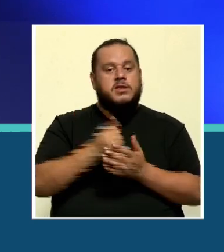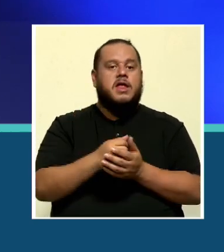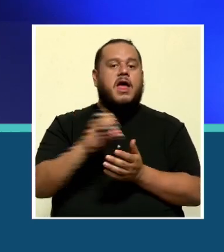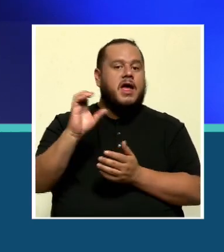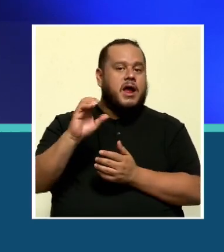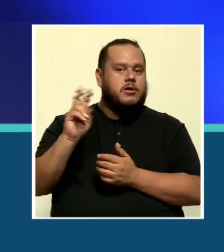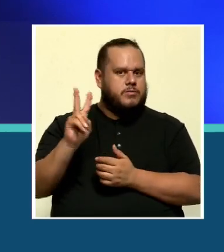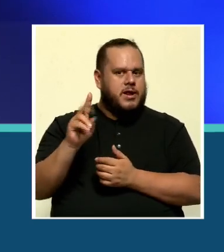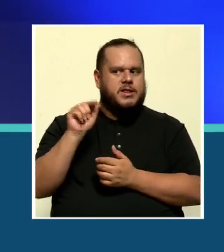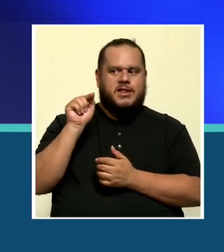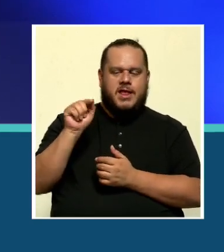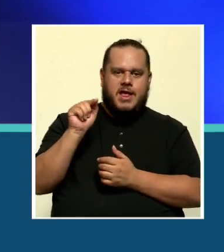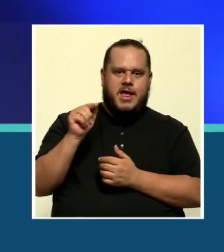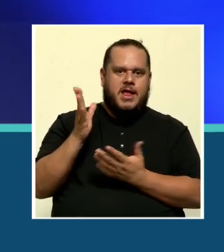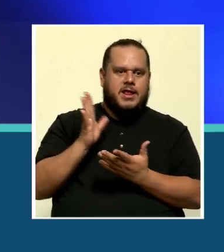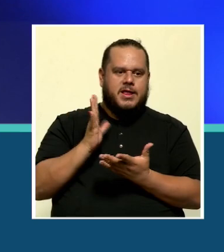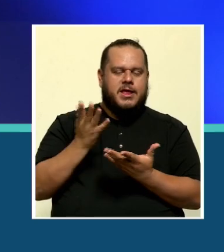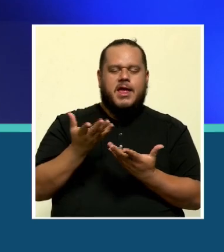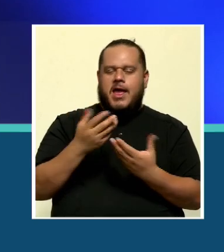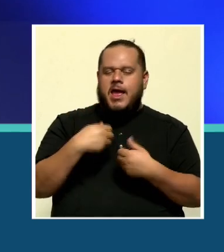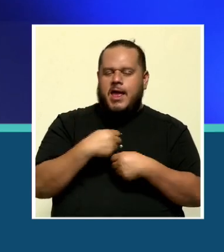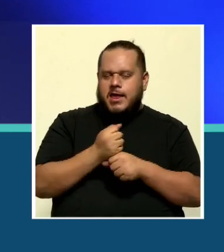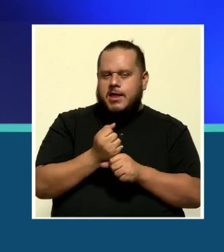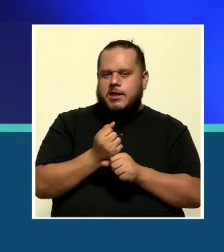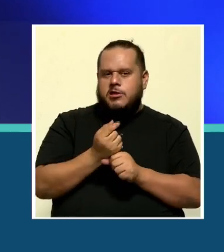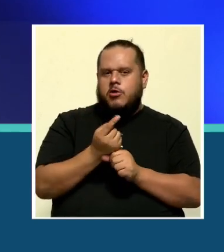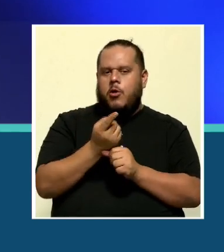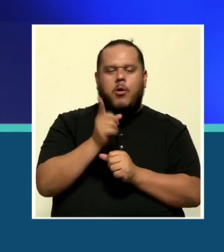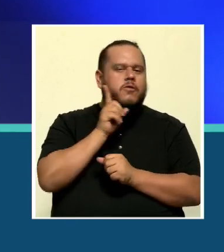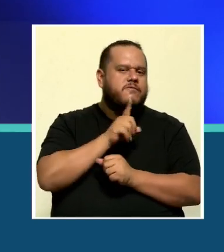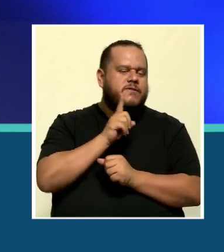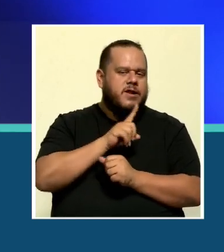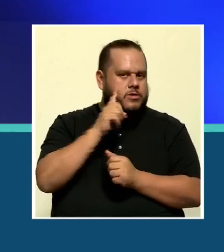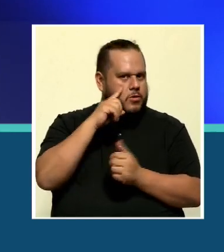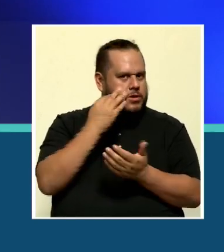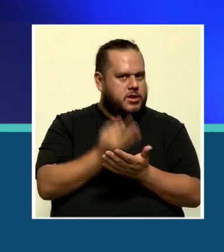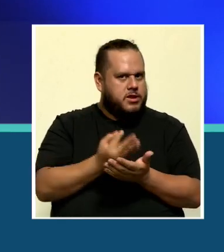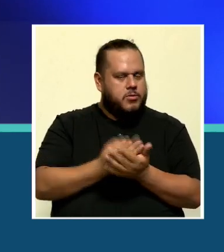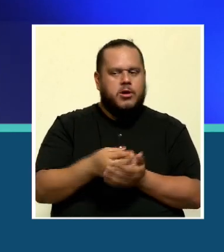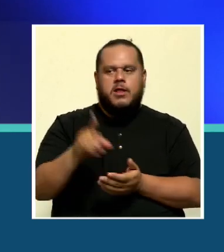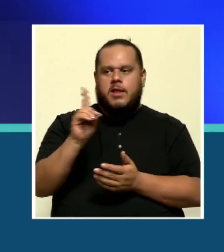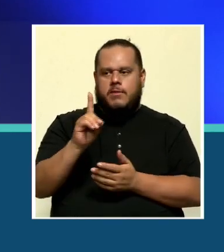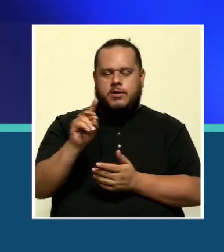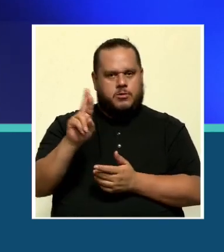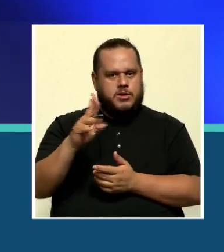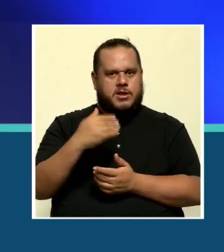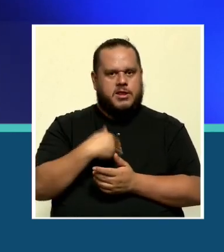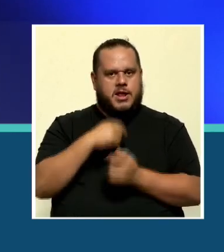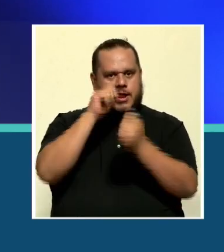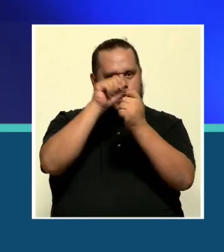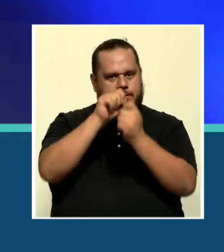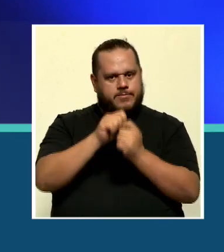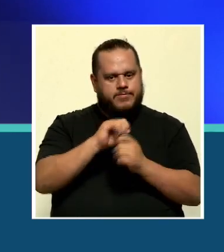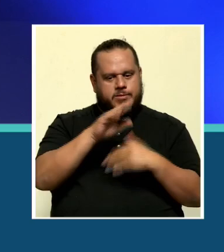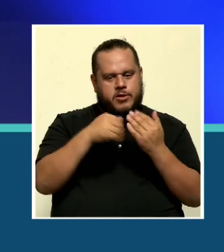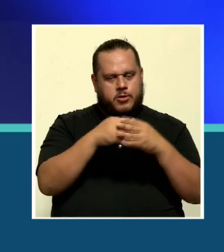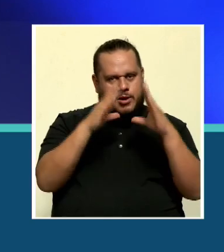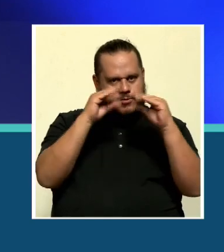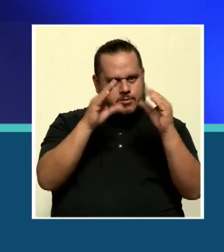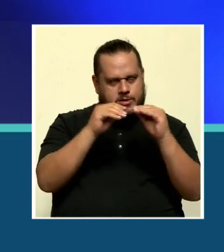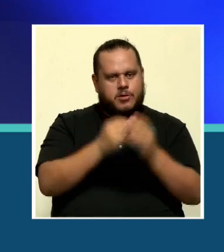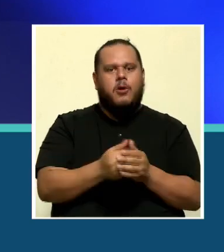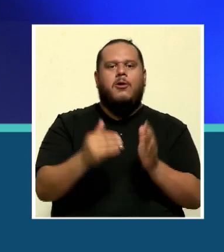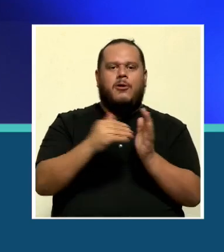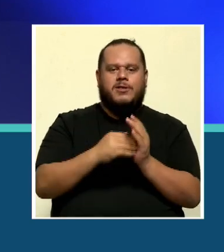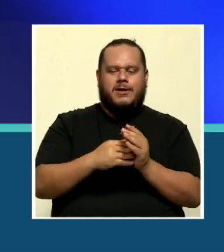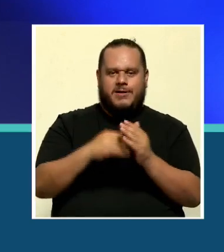por supuestamente haber incurrido en el delito de falso testimonio. David Roversi tiene el detalle de la información. ¿Qué tal nuevamente,